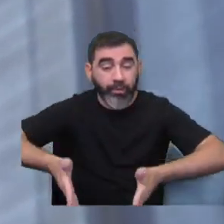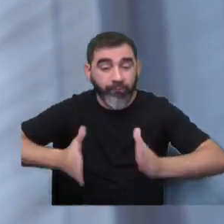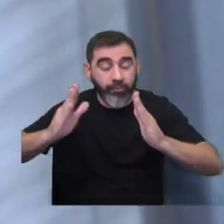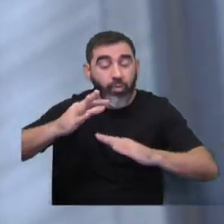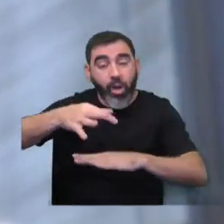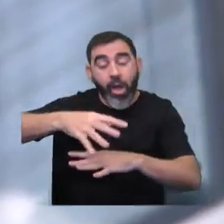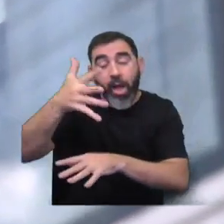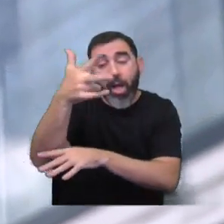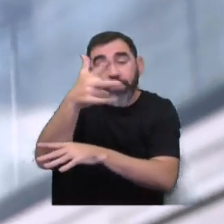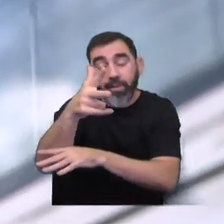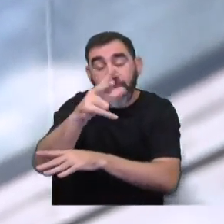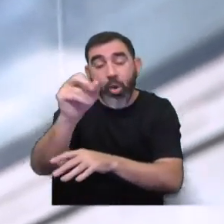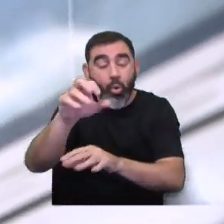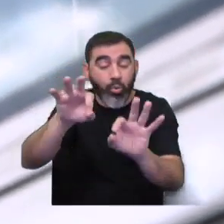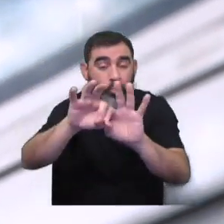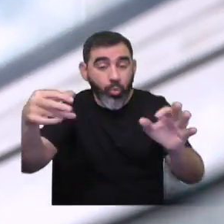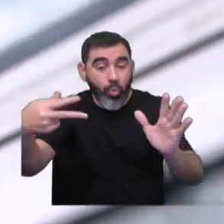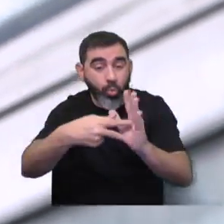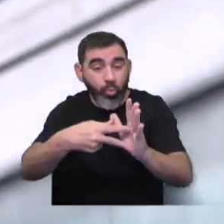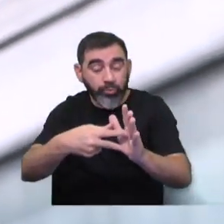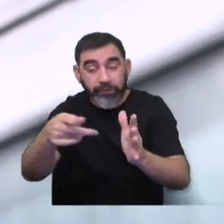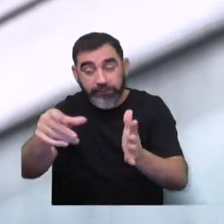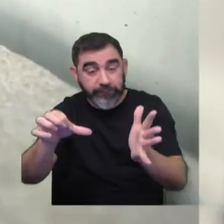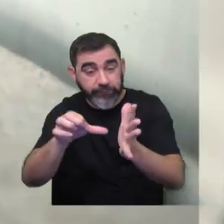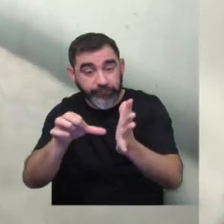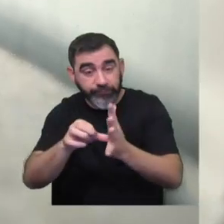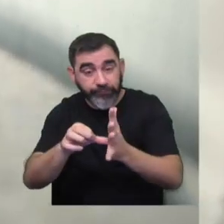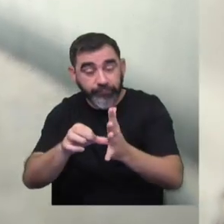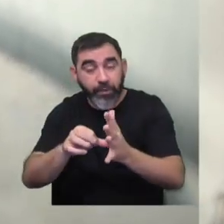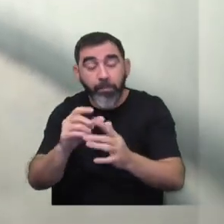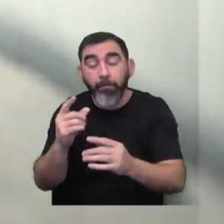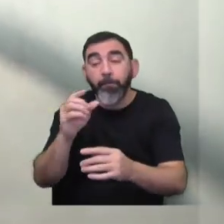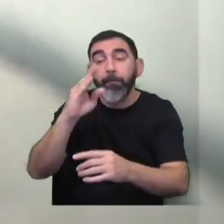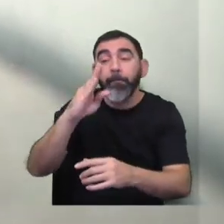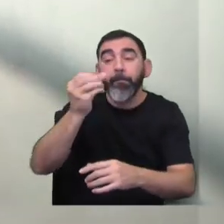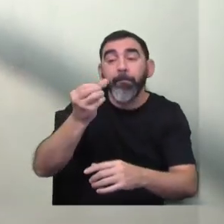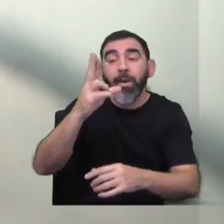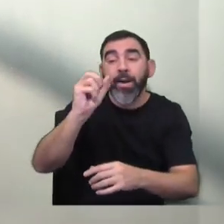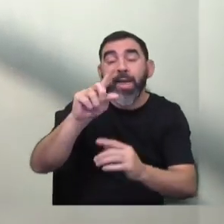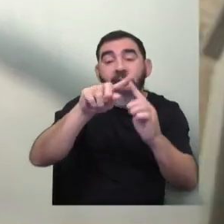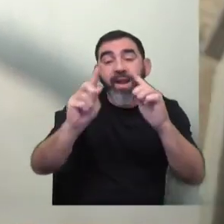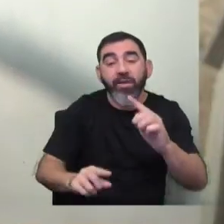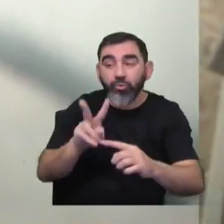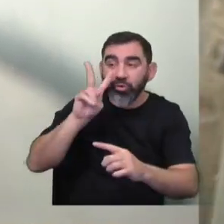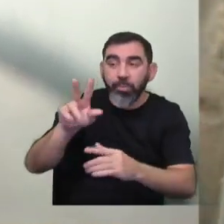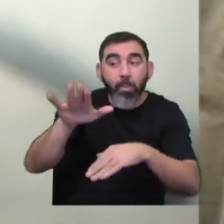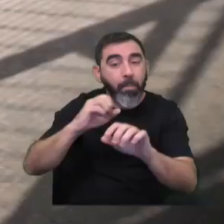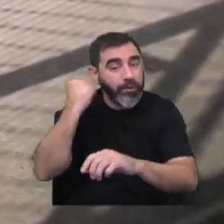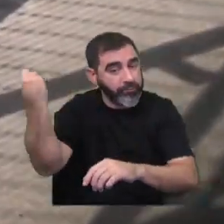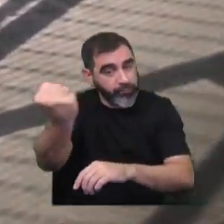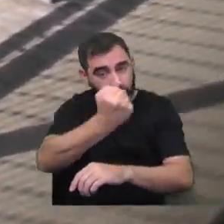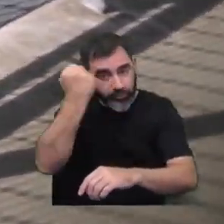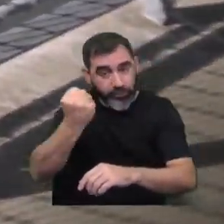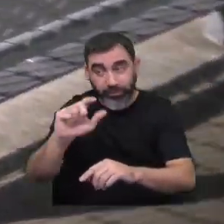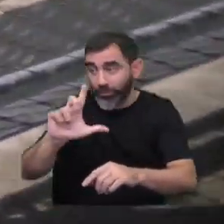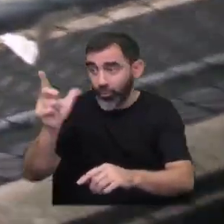antena o línea eléctrica. En ese tipo de sistemas, los pararrayos son lo que se ve, pero no son lo más importante, porque si